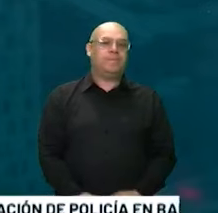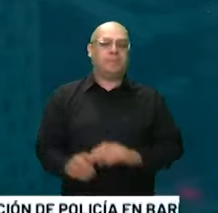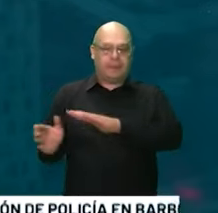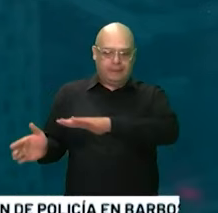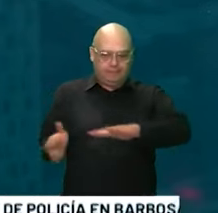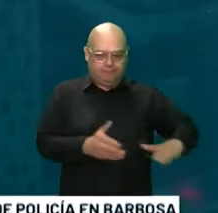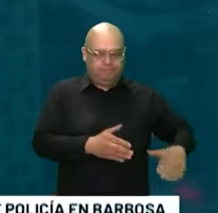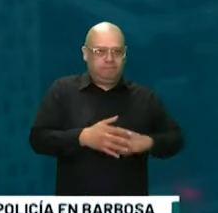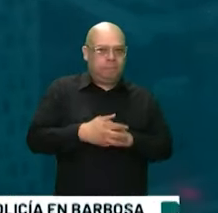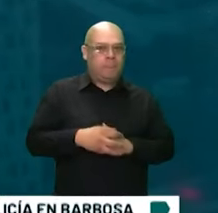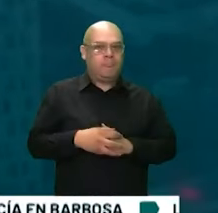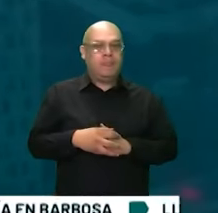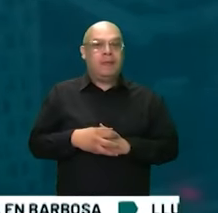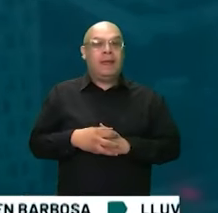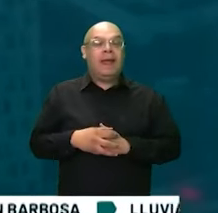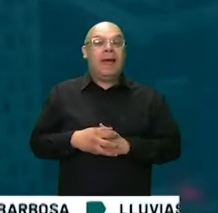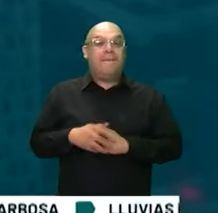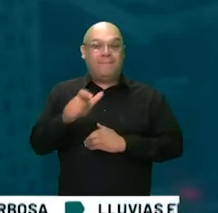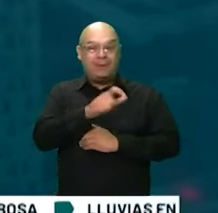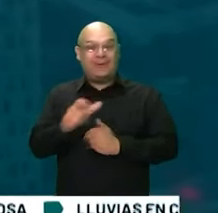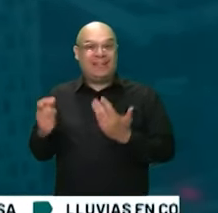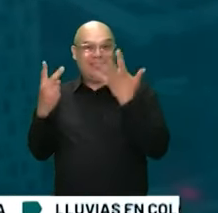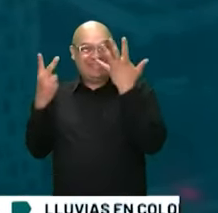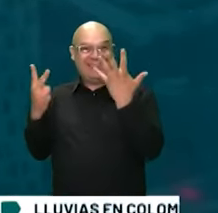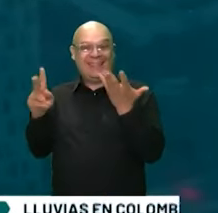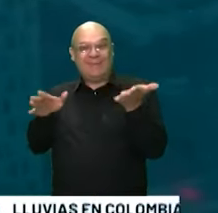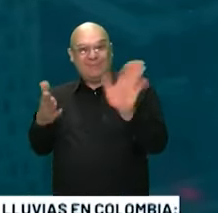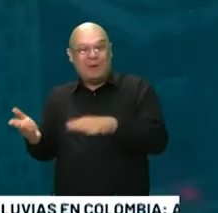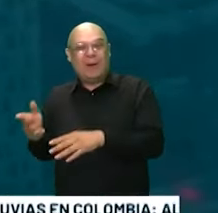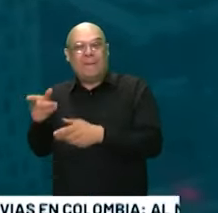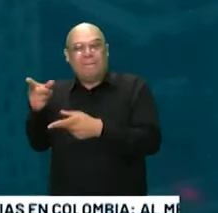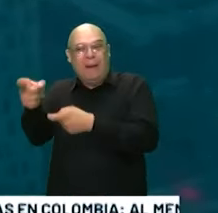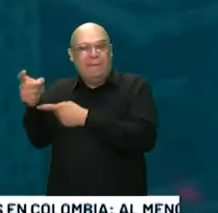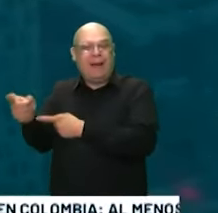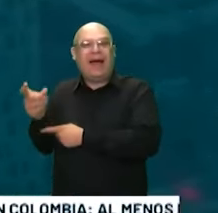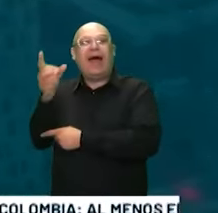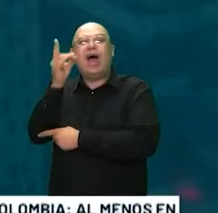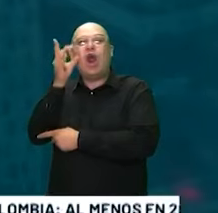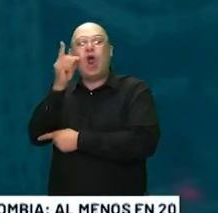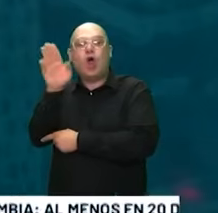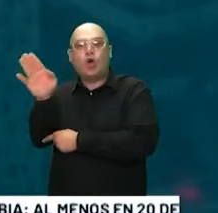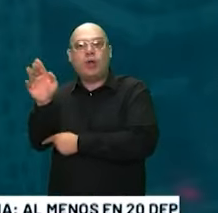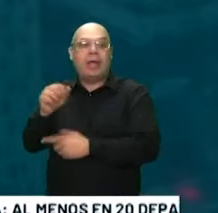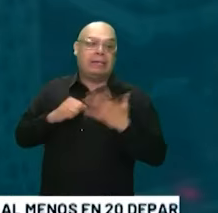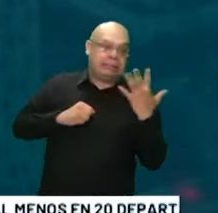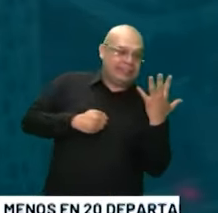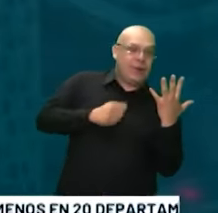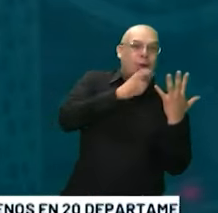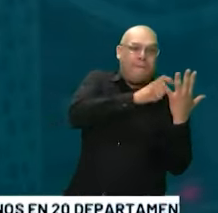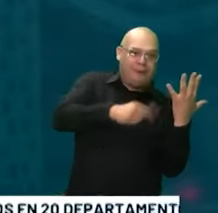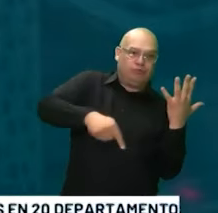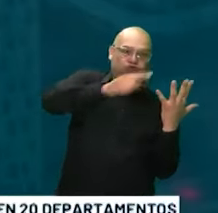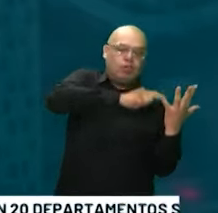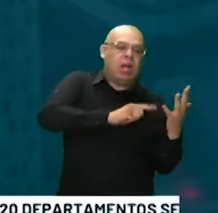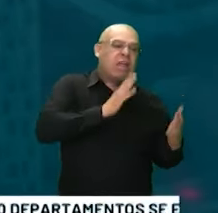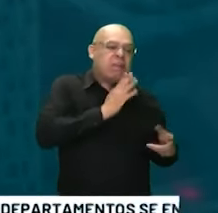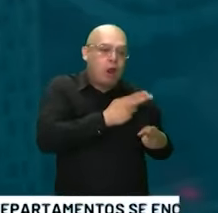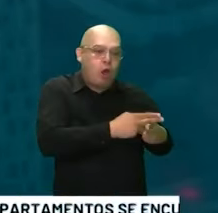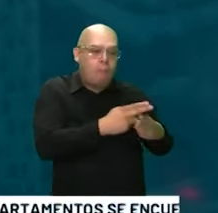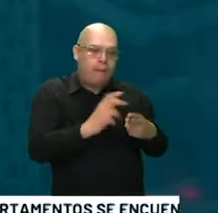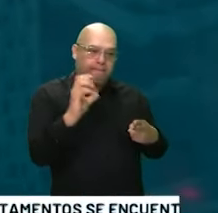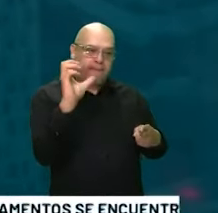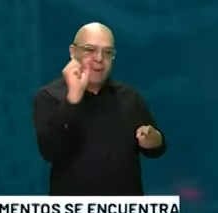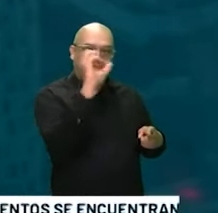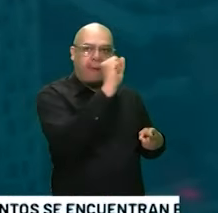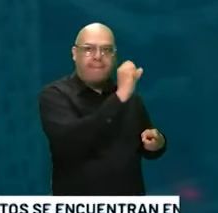Cinco de las siete víctimas que dejó la masacre ayer en el municipio de Río Negro, Oriente Antioqueño, ya fueron identificadas por las autoridades.